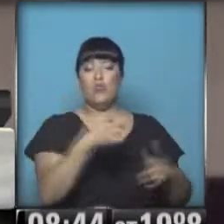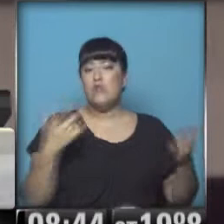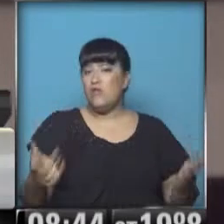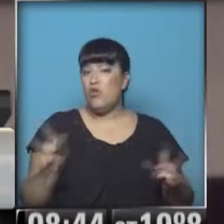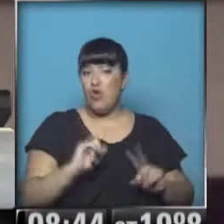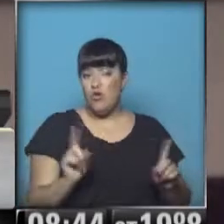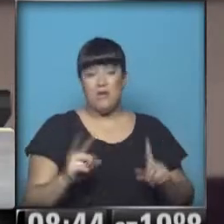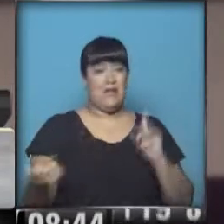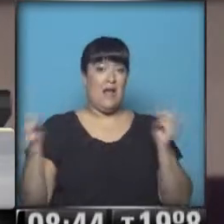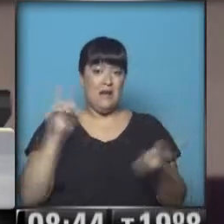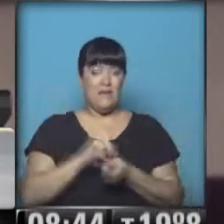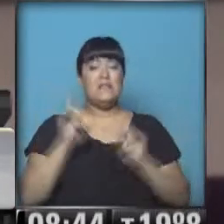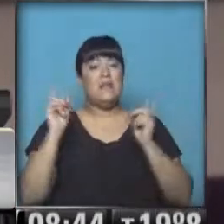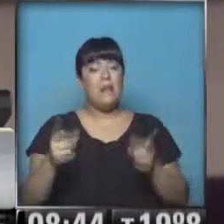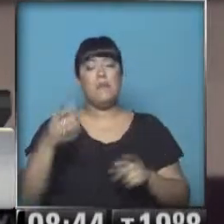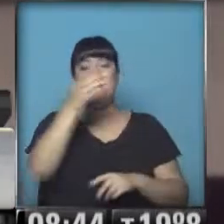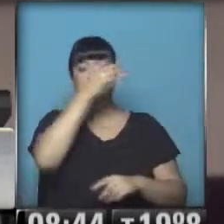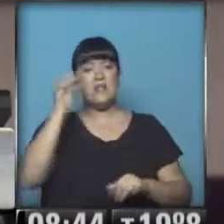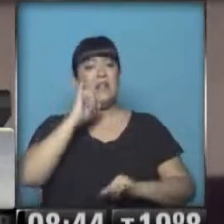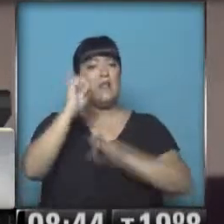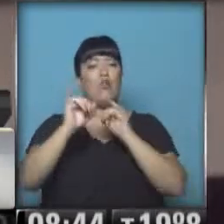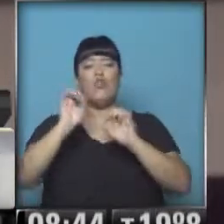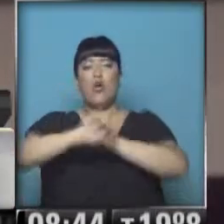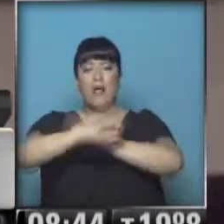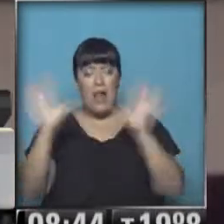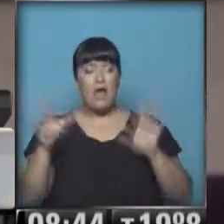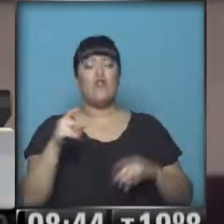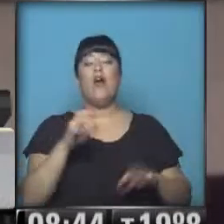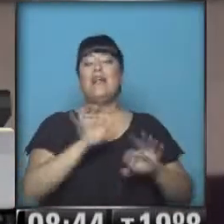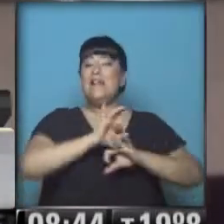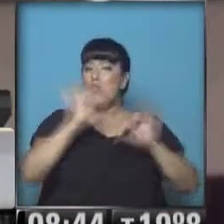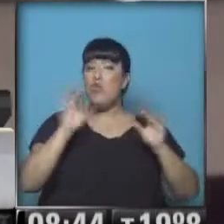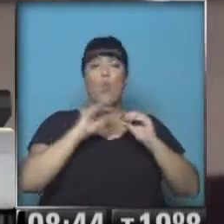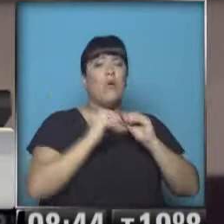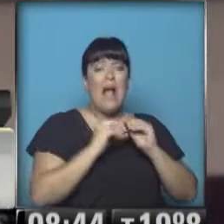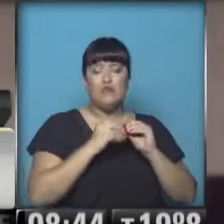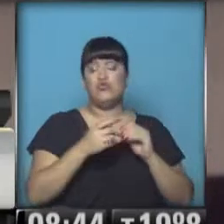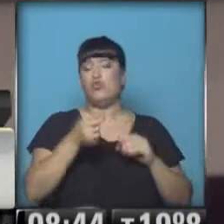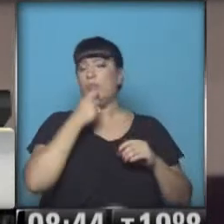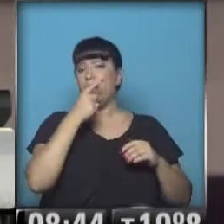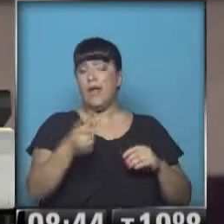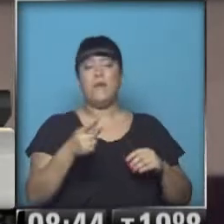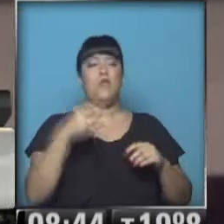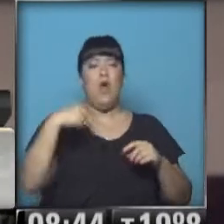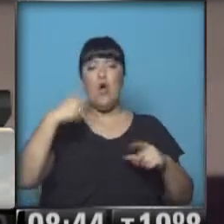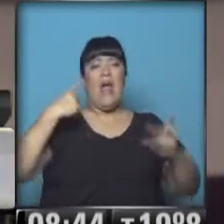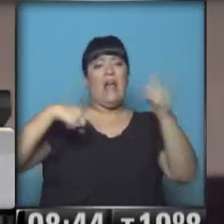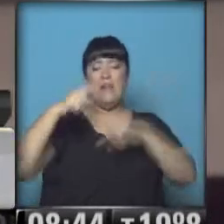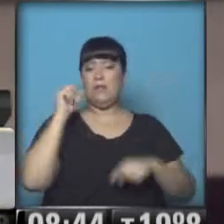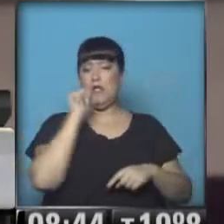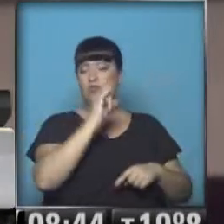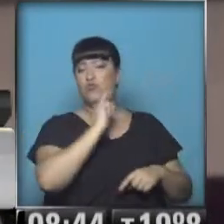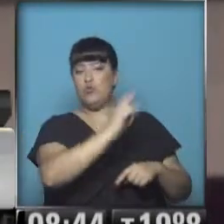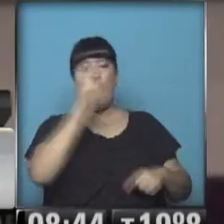lo contrario y ha sido explícita la presidenta en señalar en ningún caso que esté en este momento siendo tramitado por la justicia